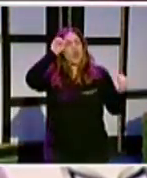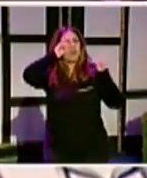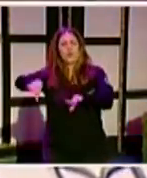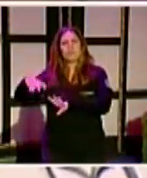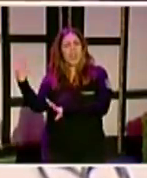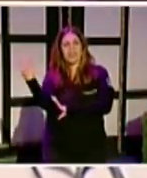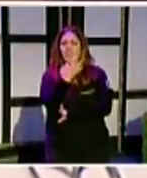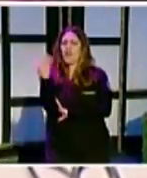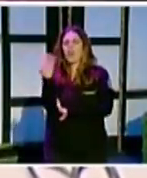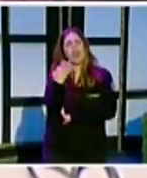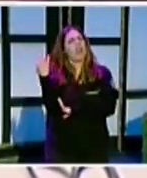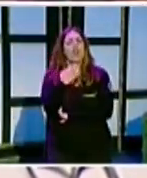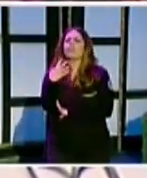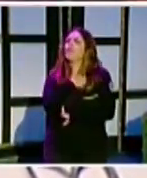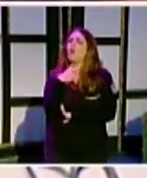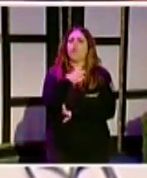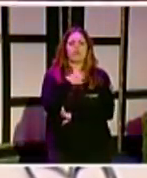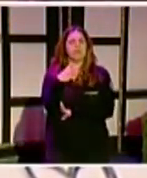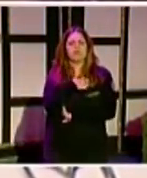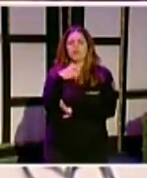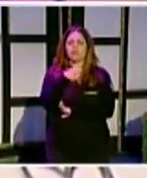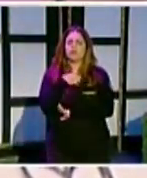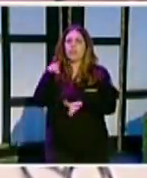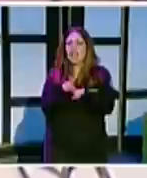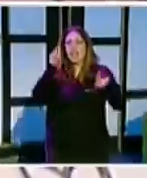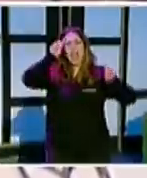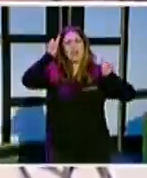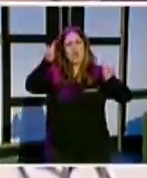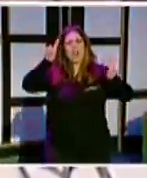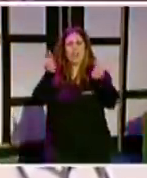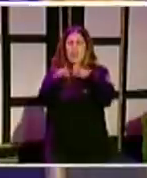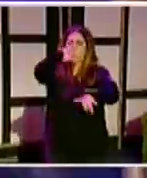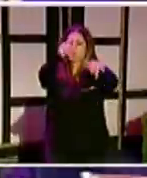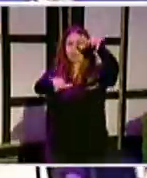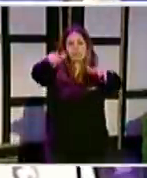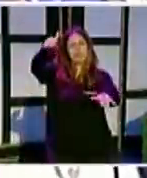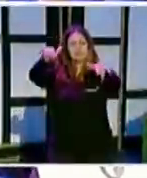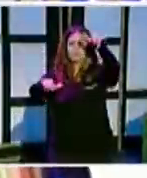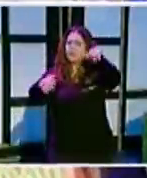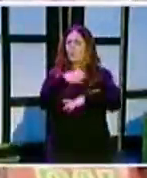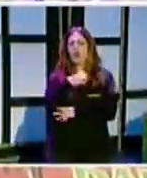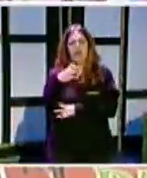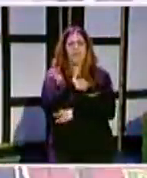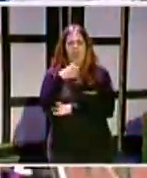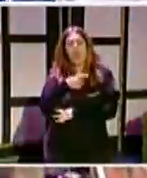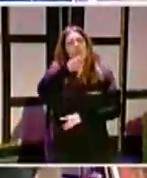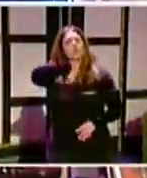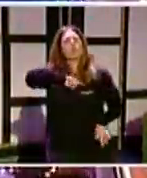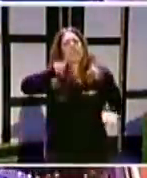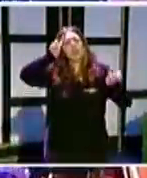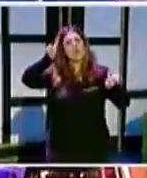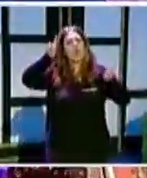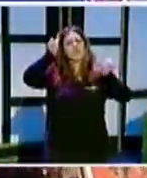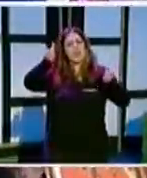no se juega con la educación, nuestra